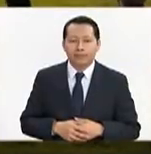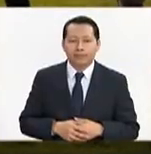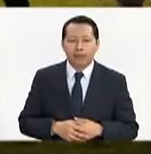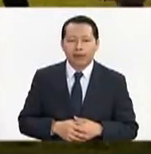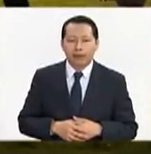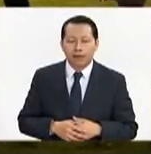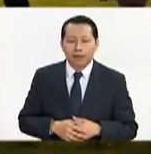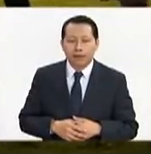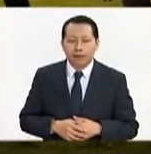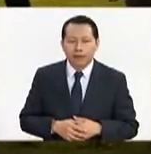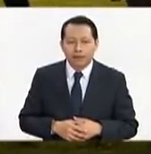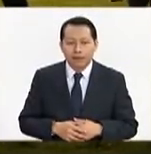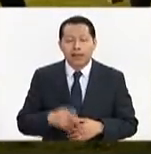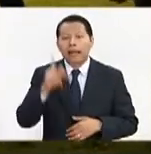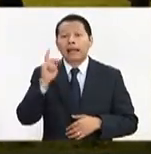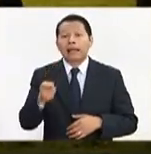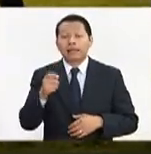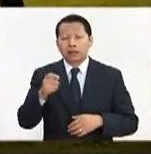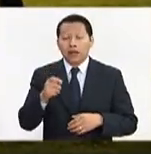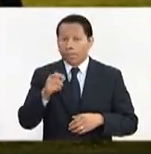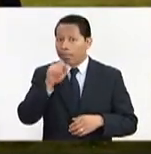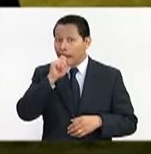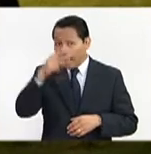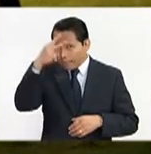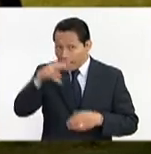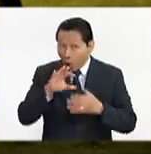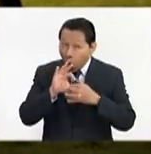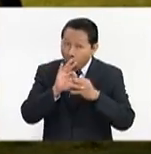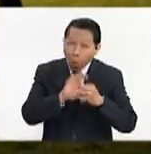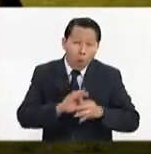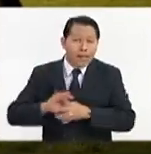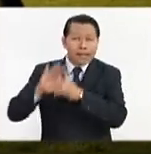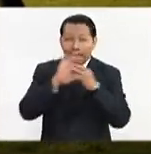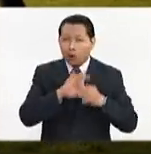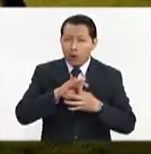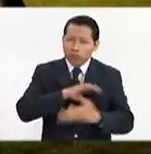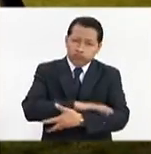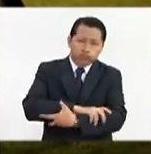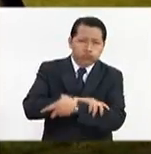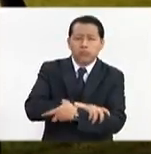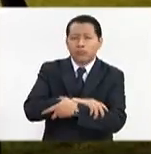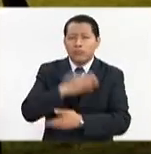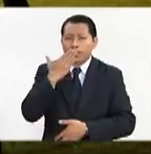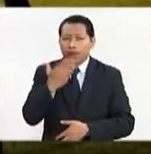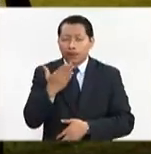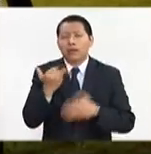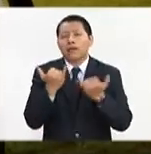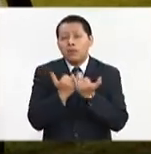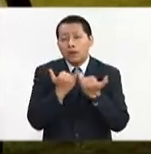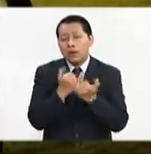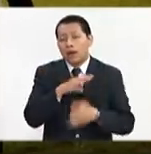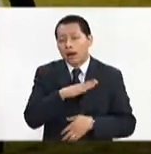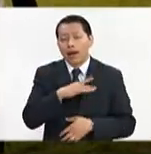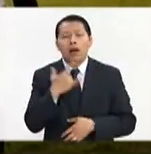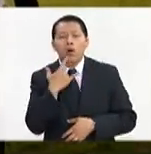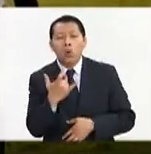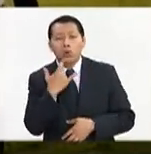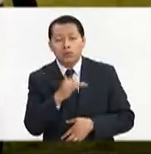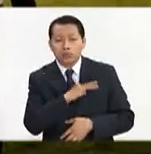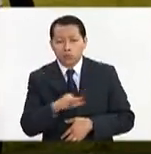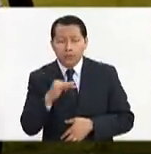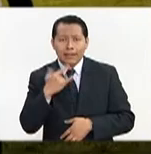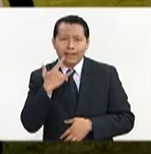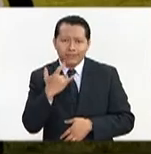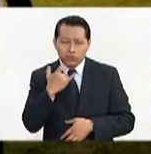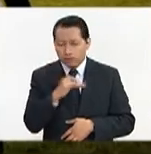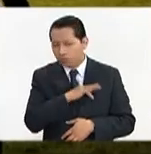Como símbolo de la unidad de los mexicanos, de la solidaridad de los mexicanos y de esta lucha y de este